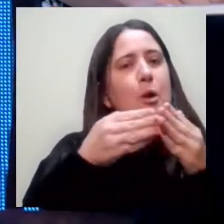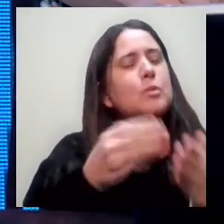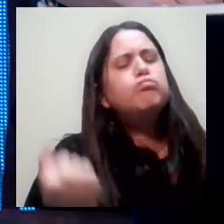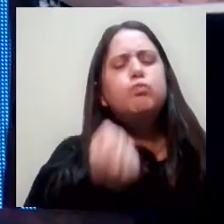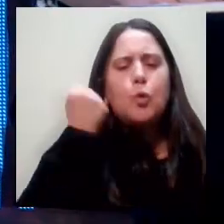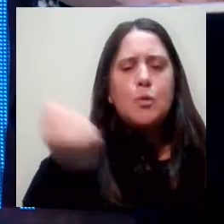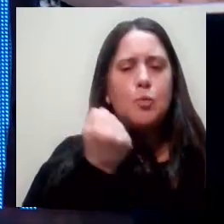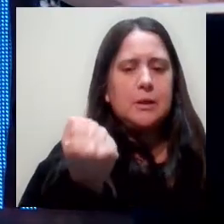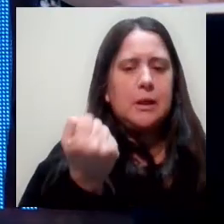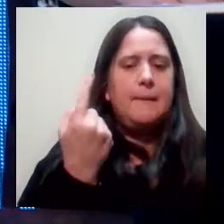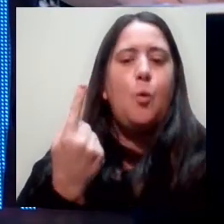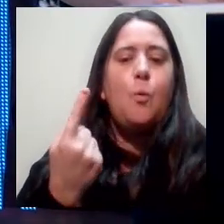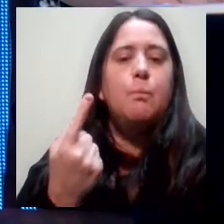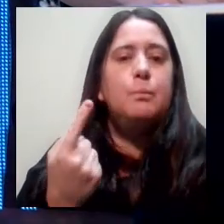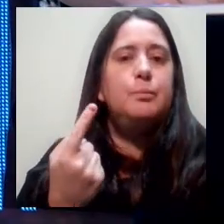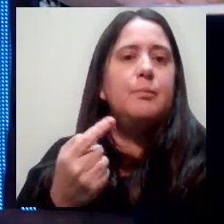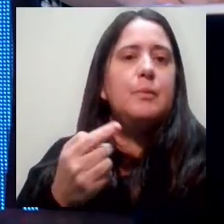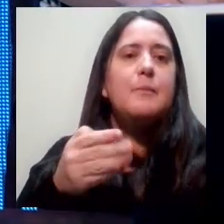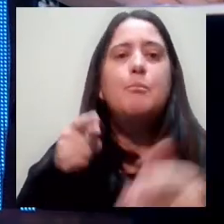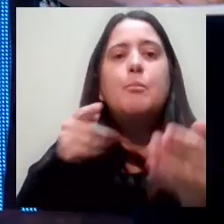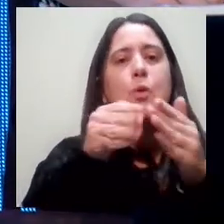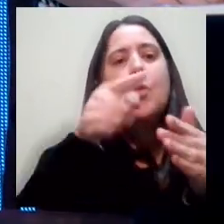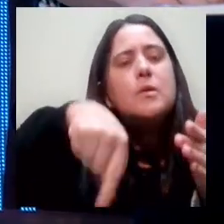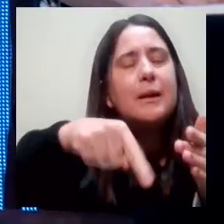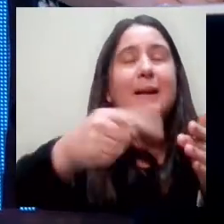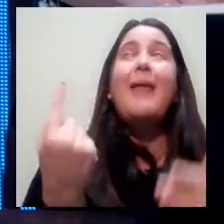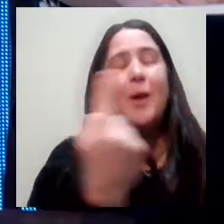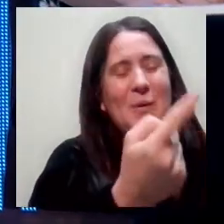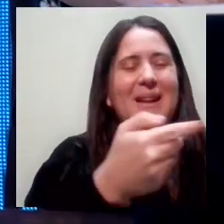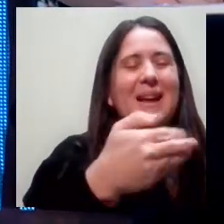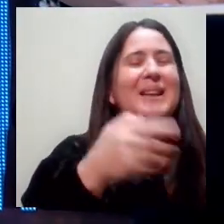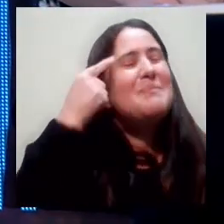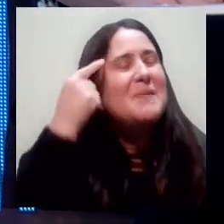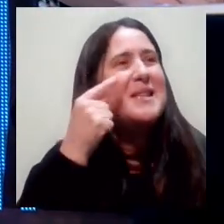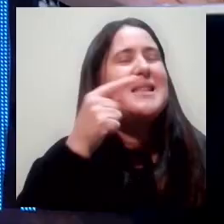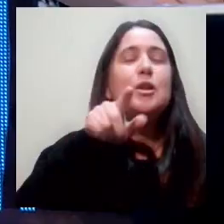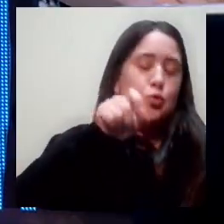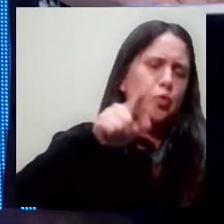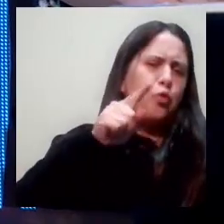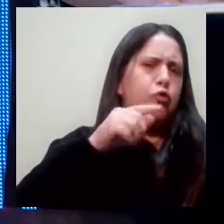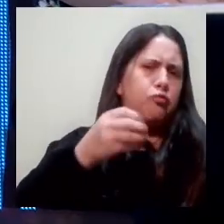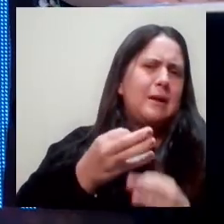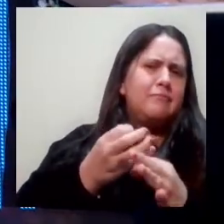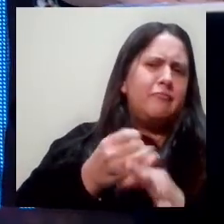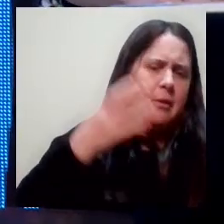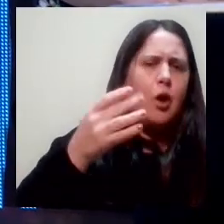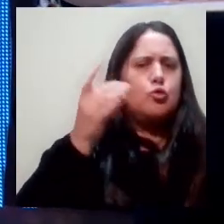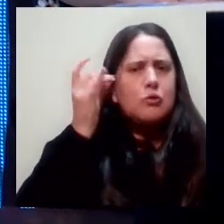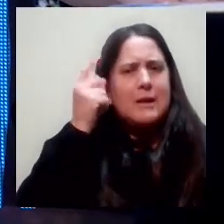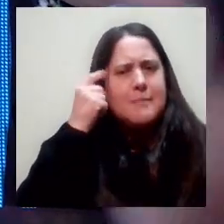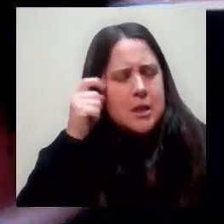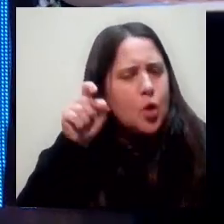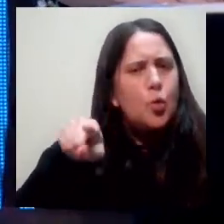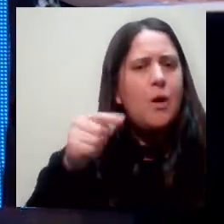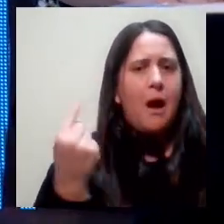Una es, ¿qué entienden ellas qué entiende cada una de ustedes desde su marco teórico, su experiencia y su